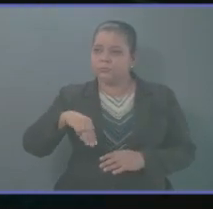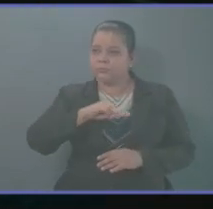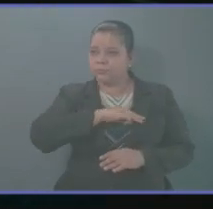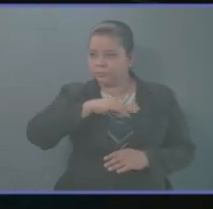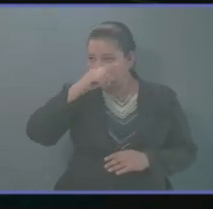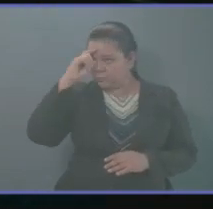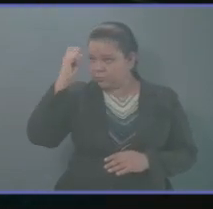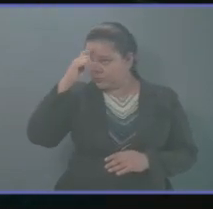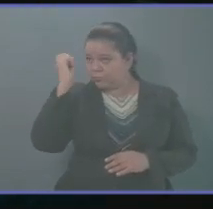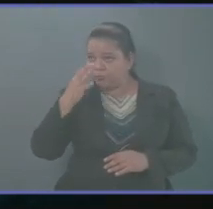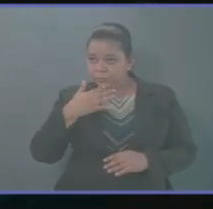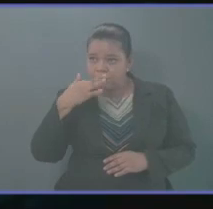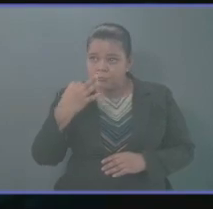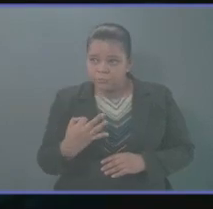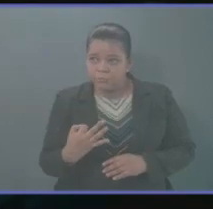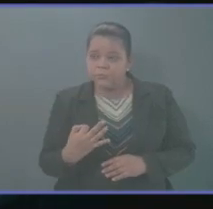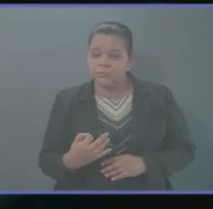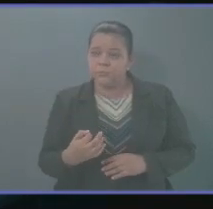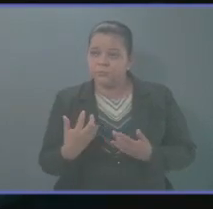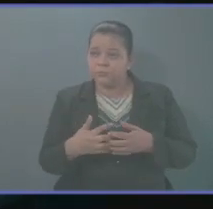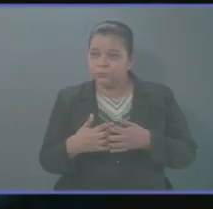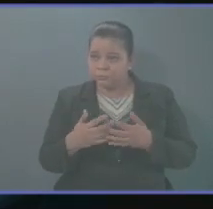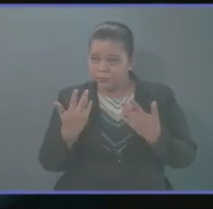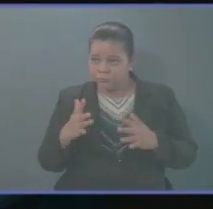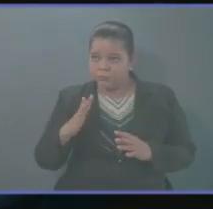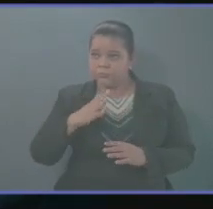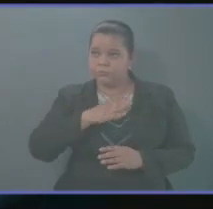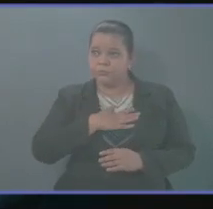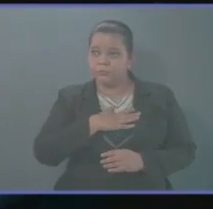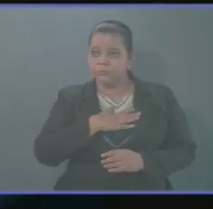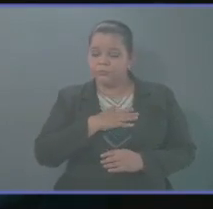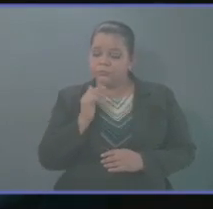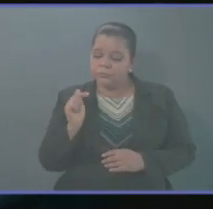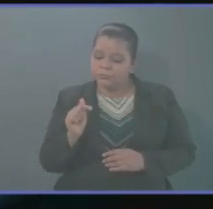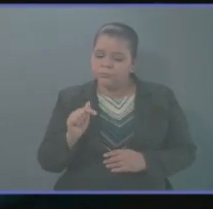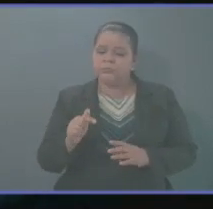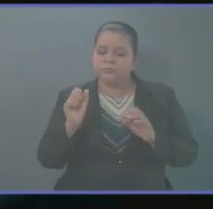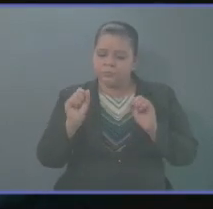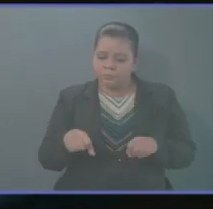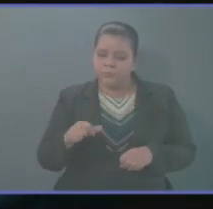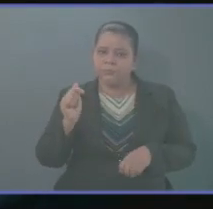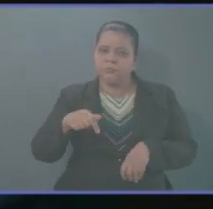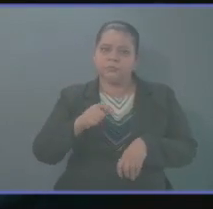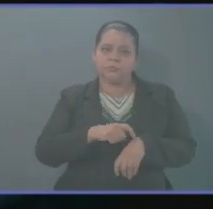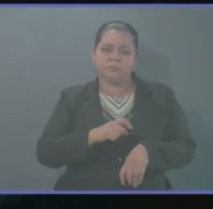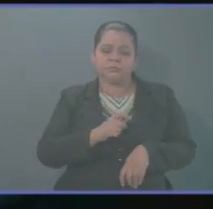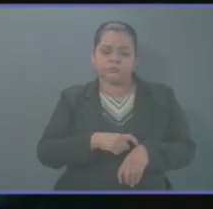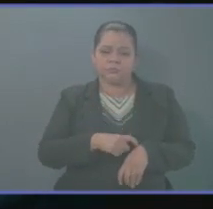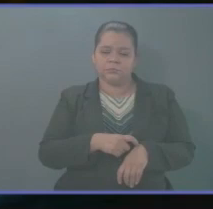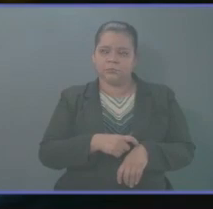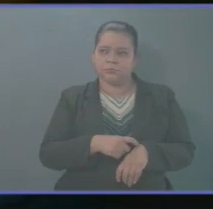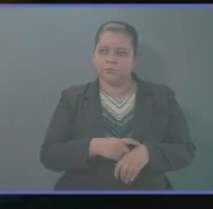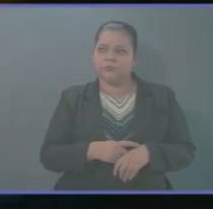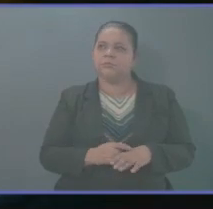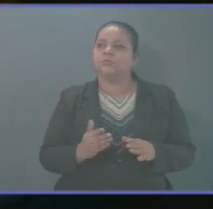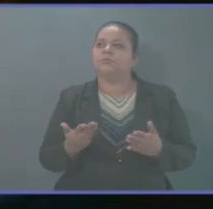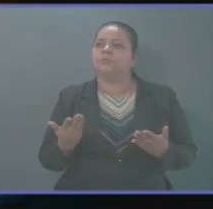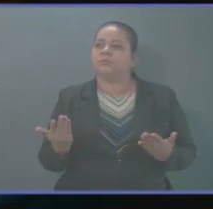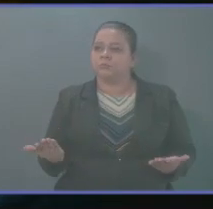Trabajo si en realidad las empresas han cumplido con eso es totalmente válido en este momento,